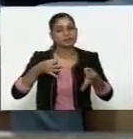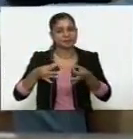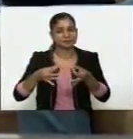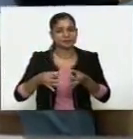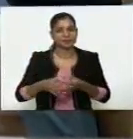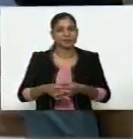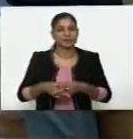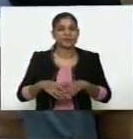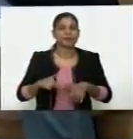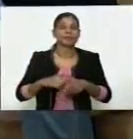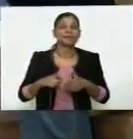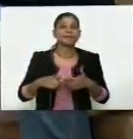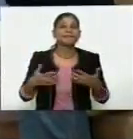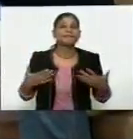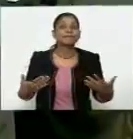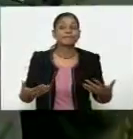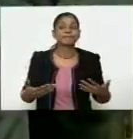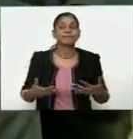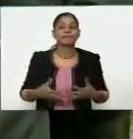Coltán.